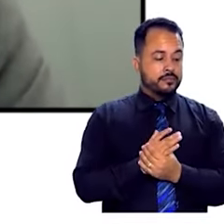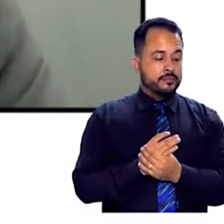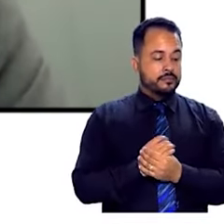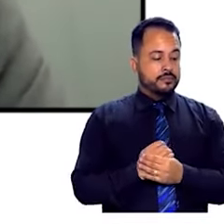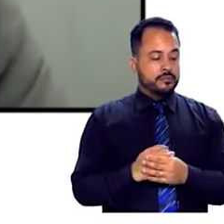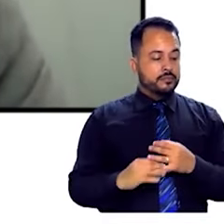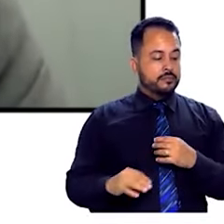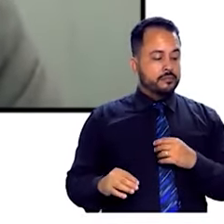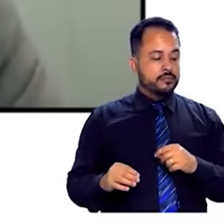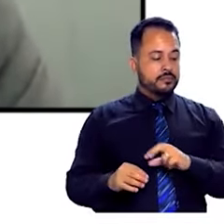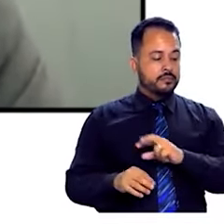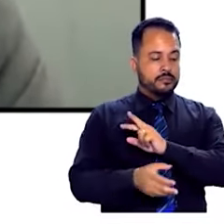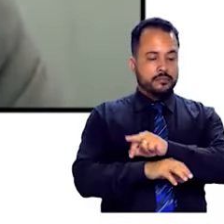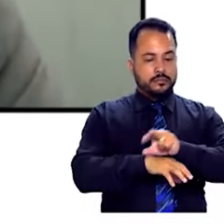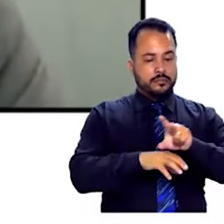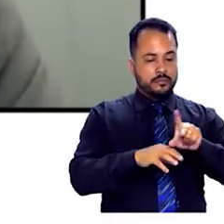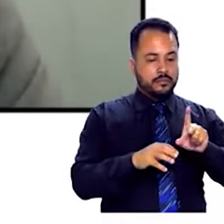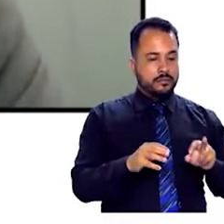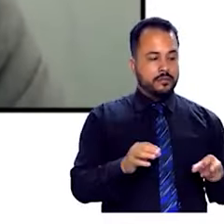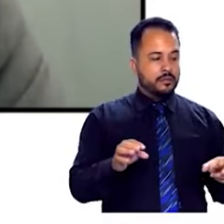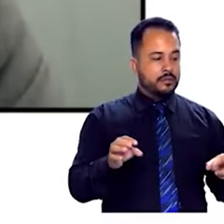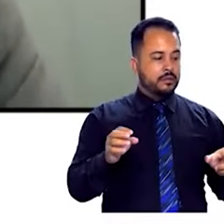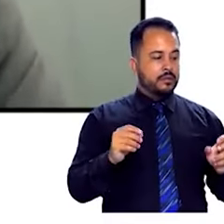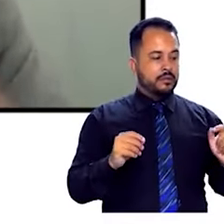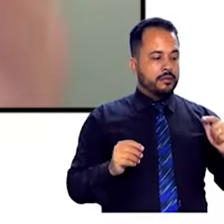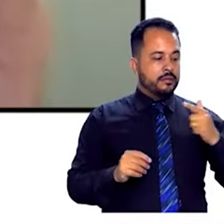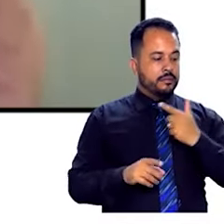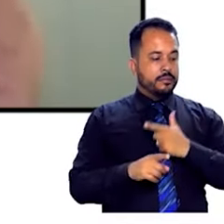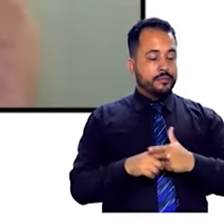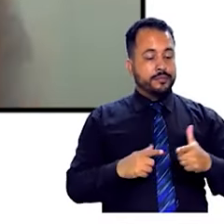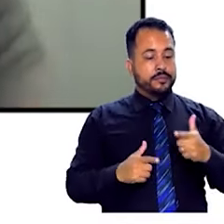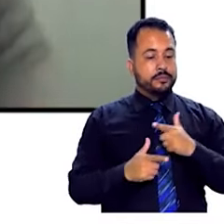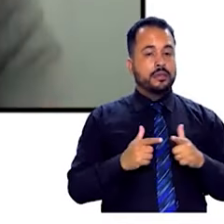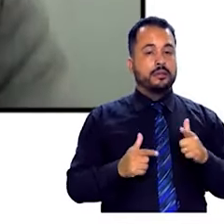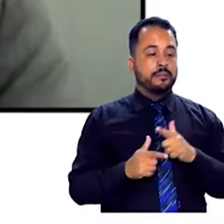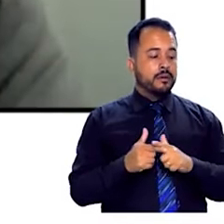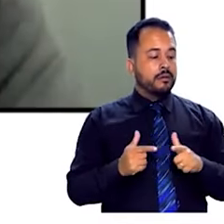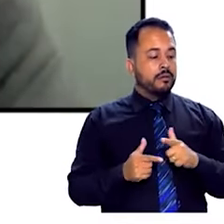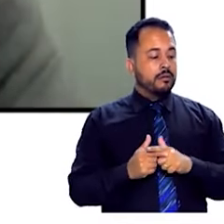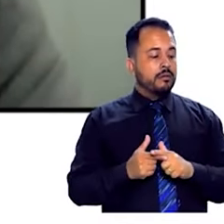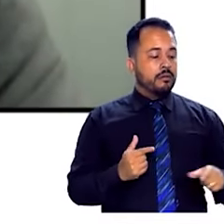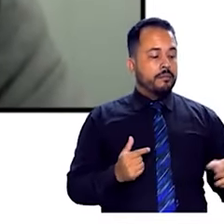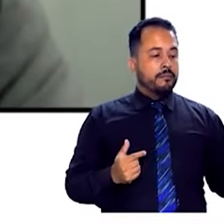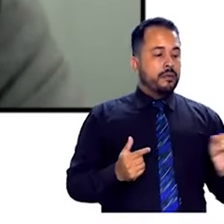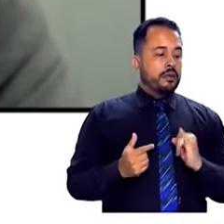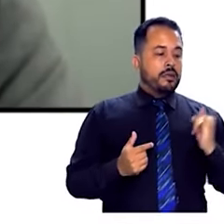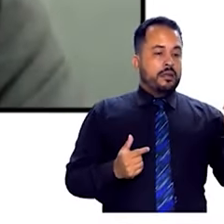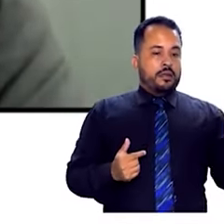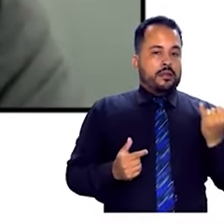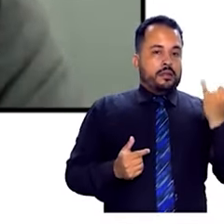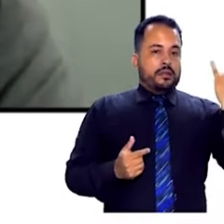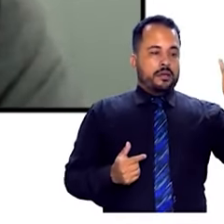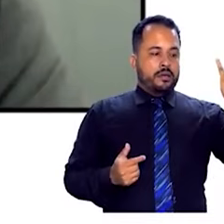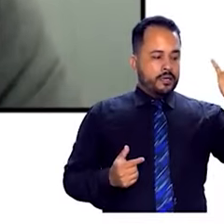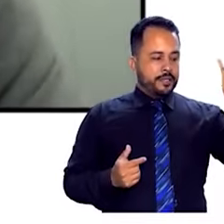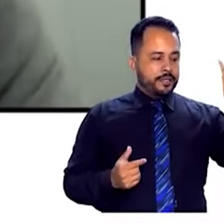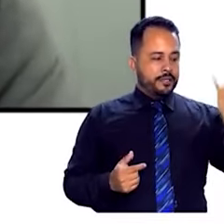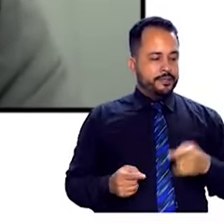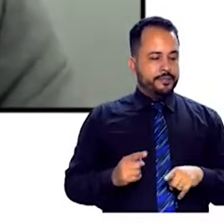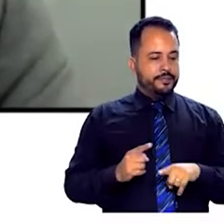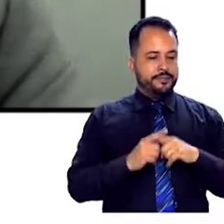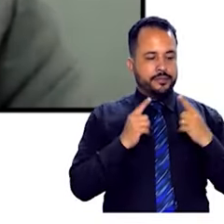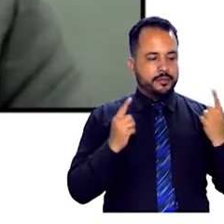importante lo dije veces esto Pero eso es con para resolver por ejemplo un caso de